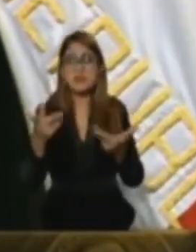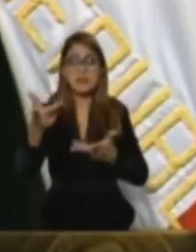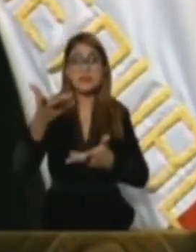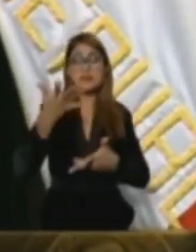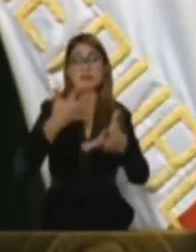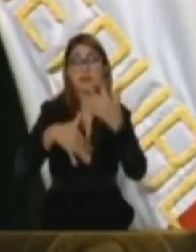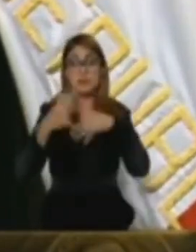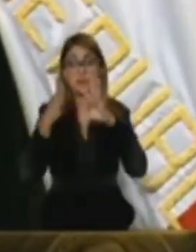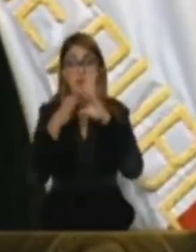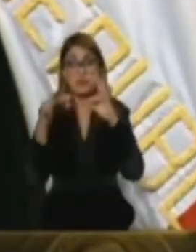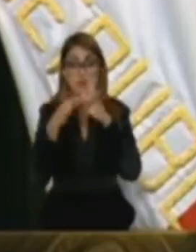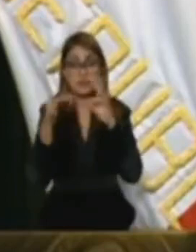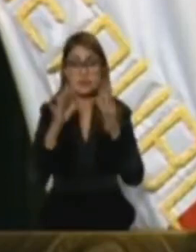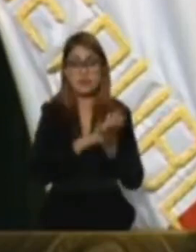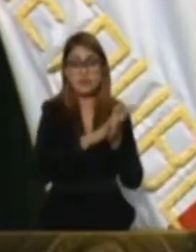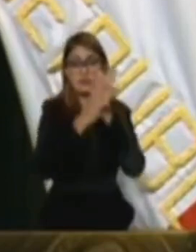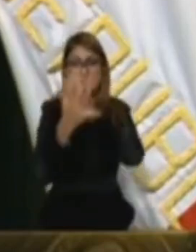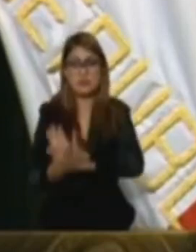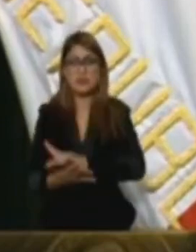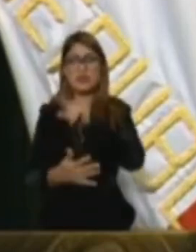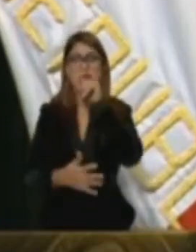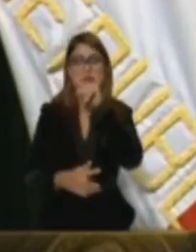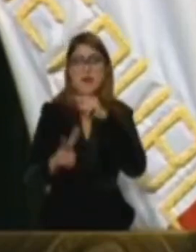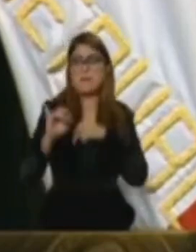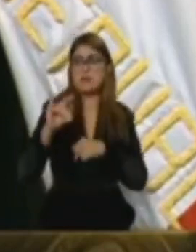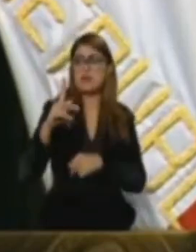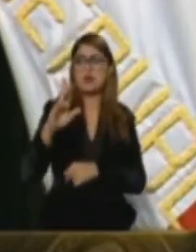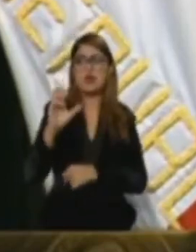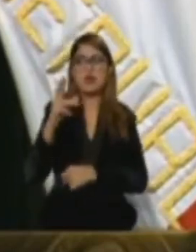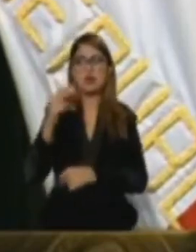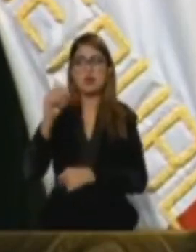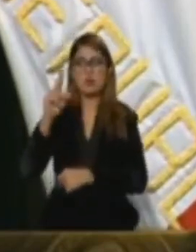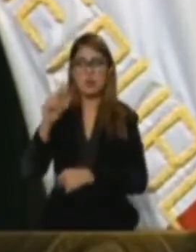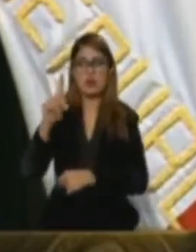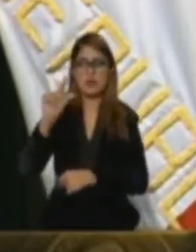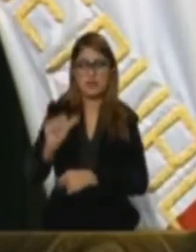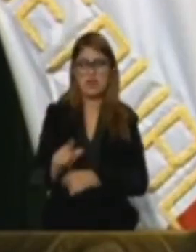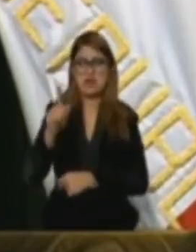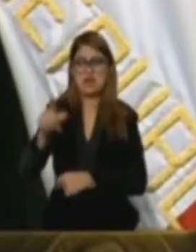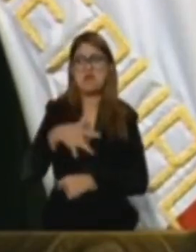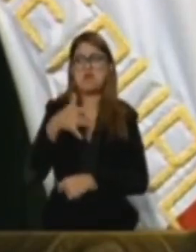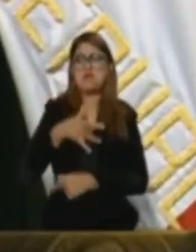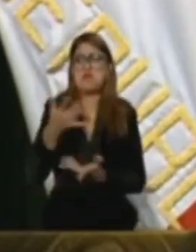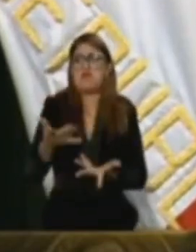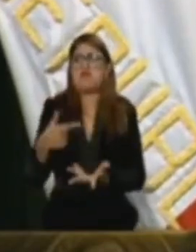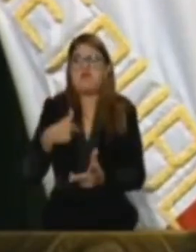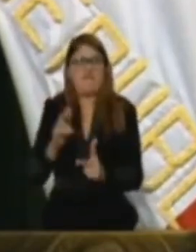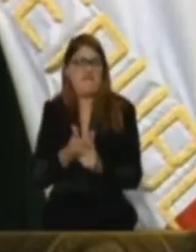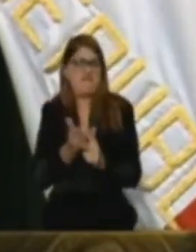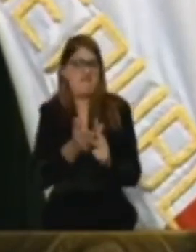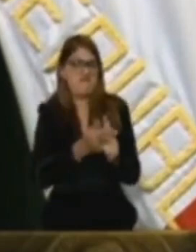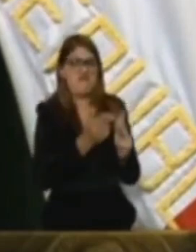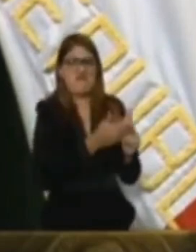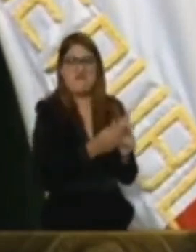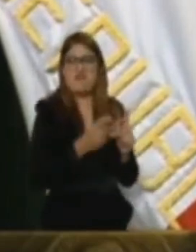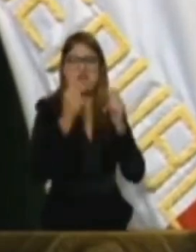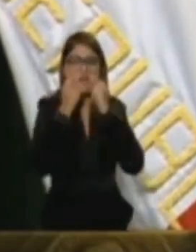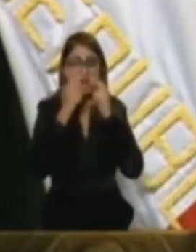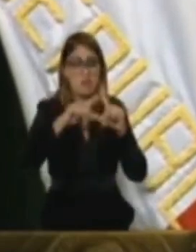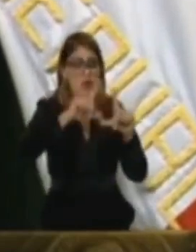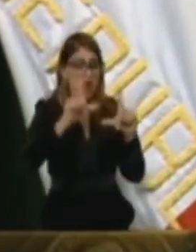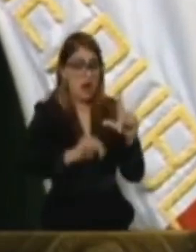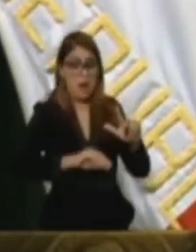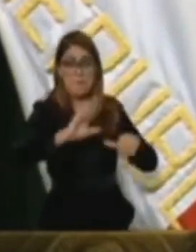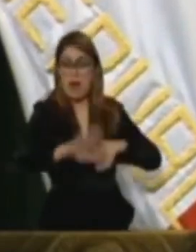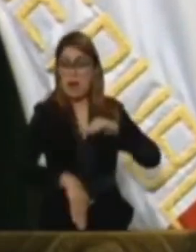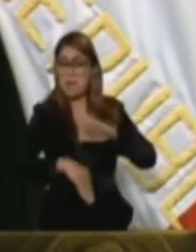palabras significan que don Victoriano Huerta está dispuesto a derramar toda la sangre mexicana, a cubrir de cadáveres todo el territorio nacional,